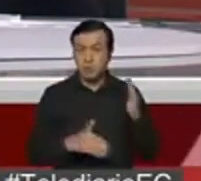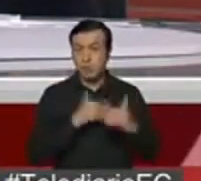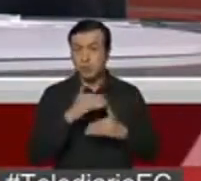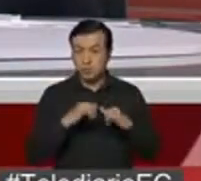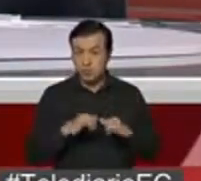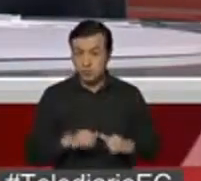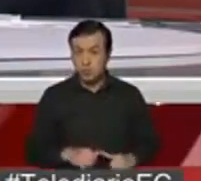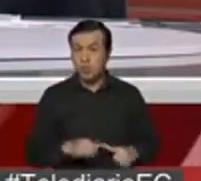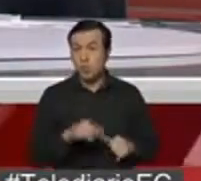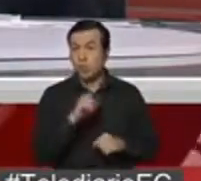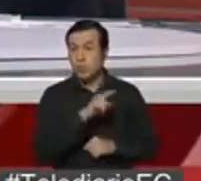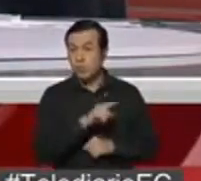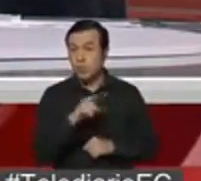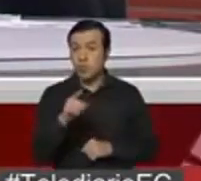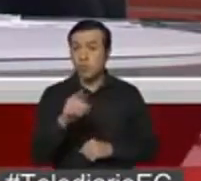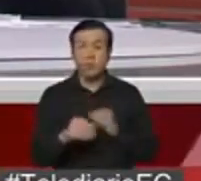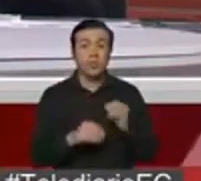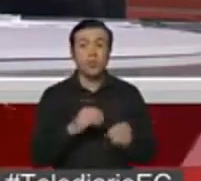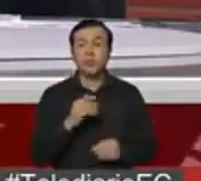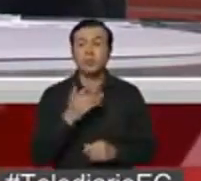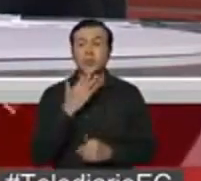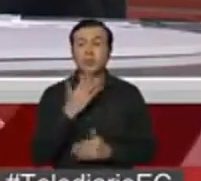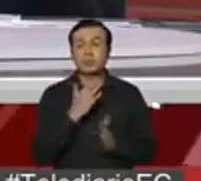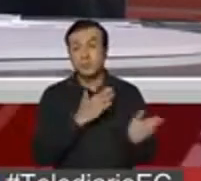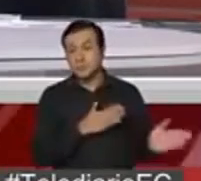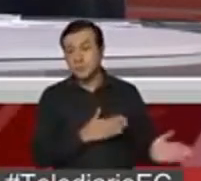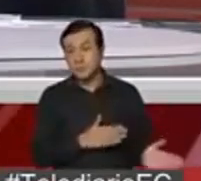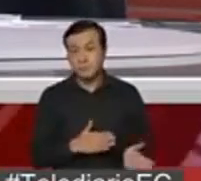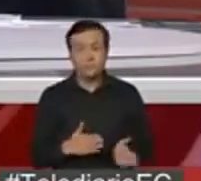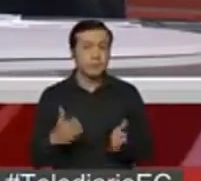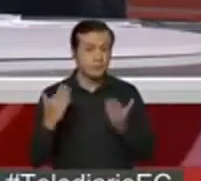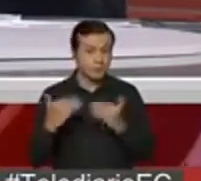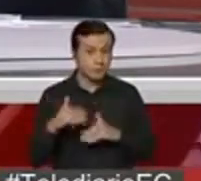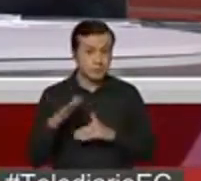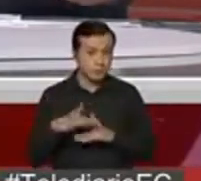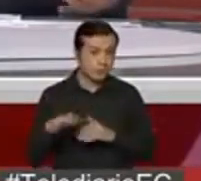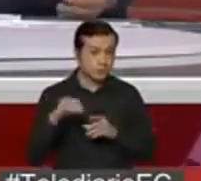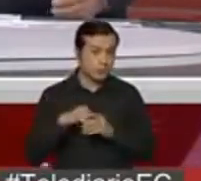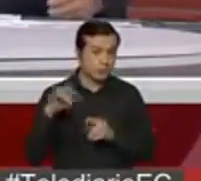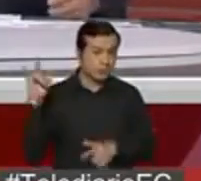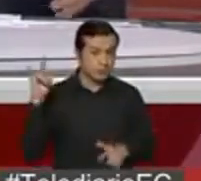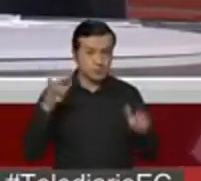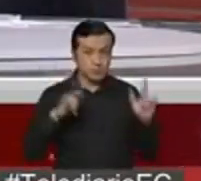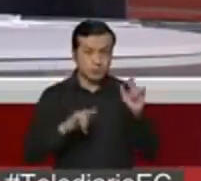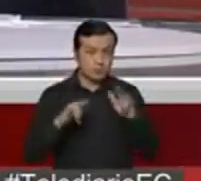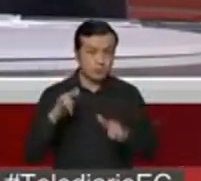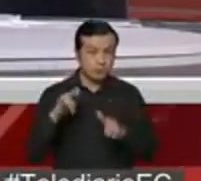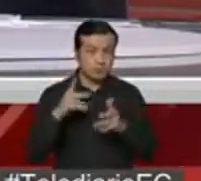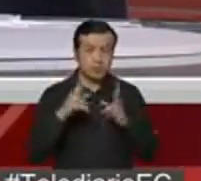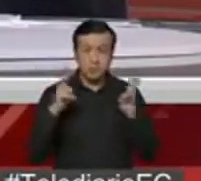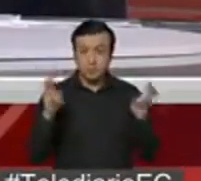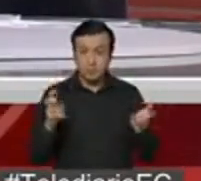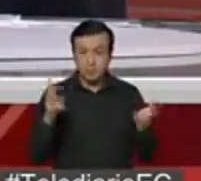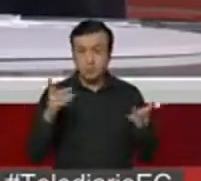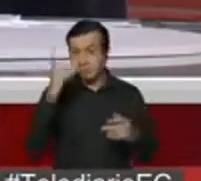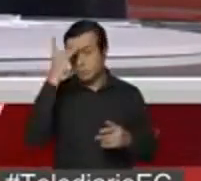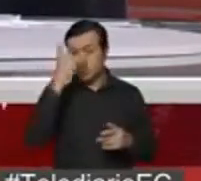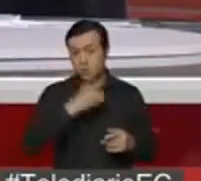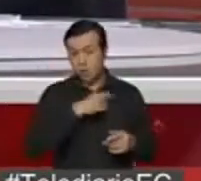procedimientos, ¿ustedes cómo pueden garantizar a los usuarios de la transportación aérea que el tema de las medidas